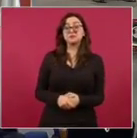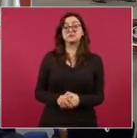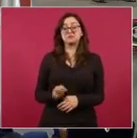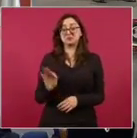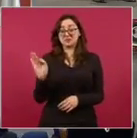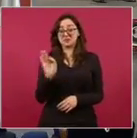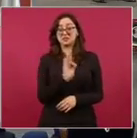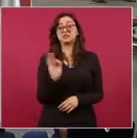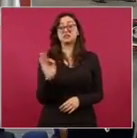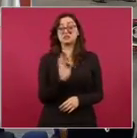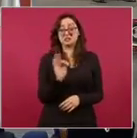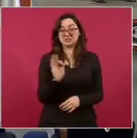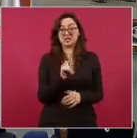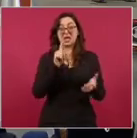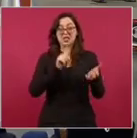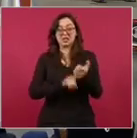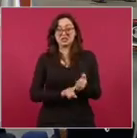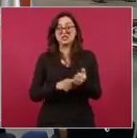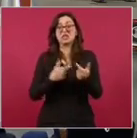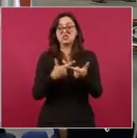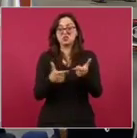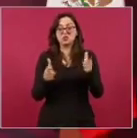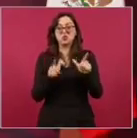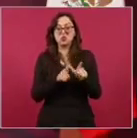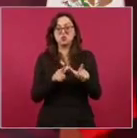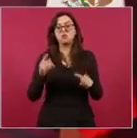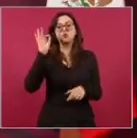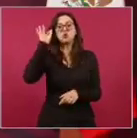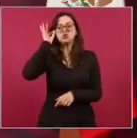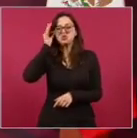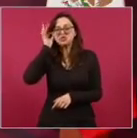la recua esta de los albiscones.